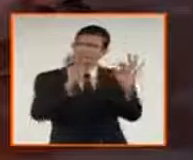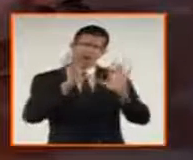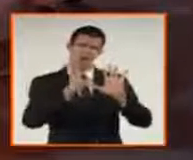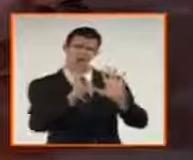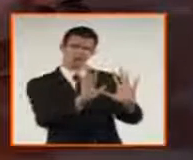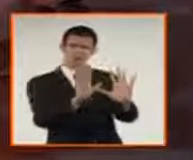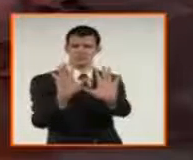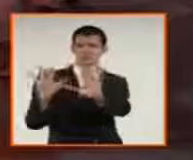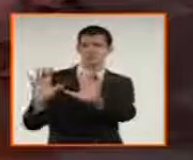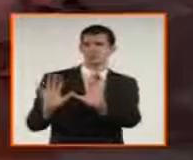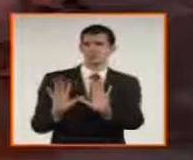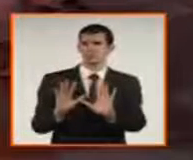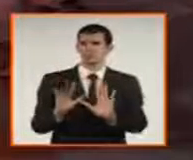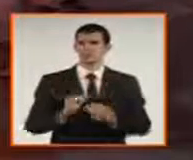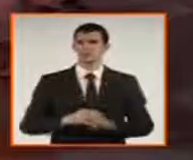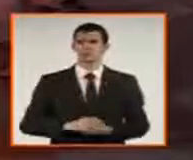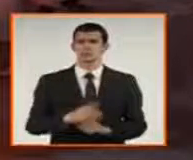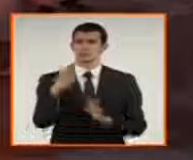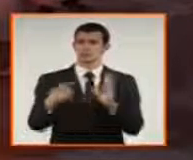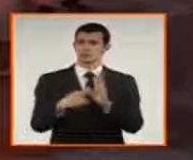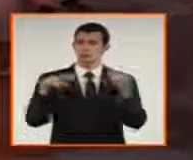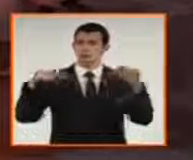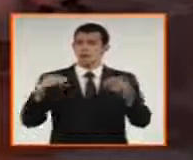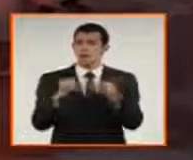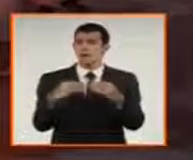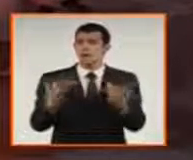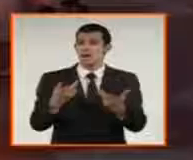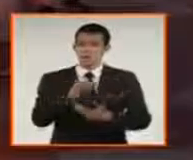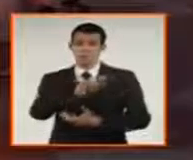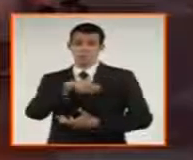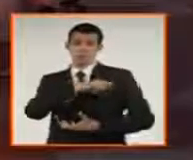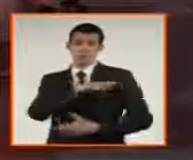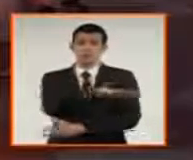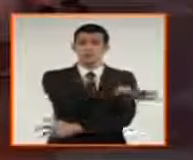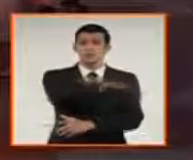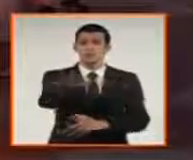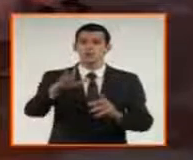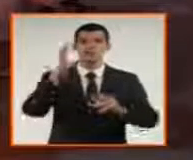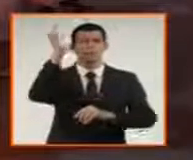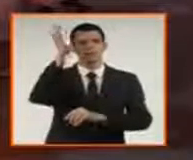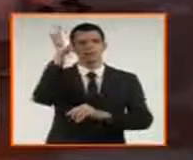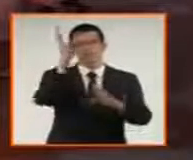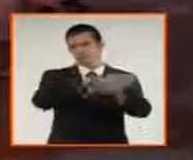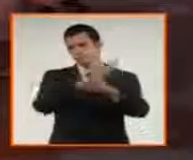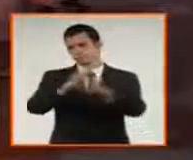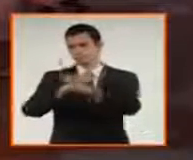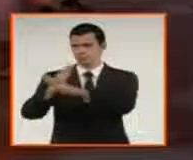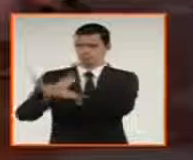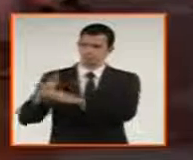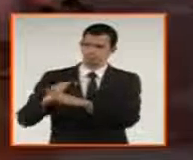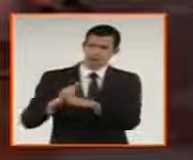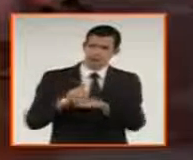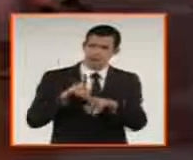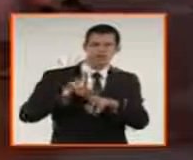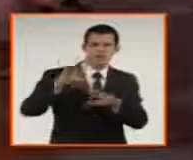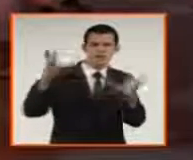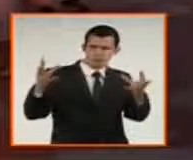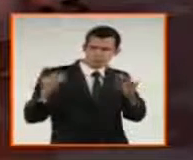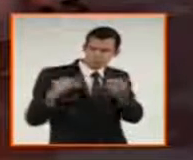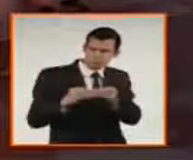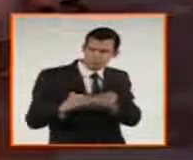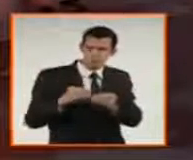con la consulta popular podrían incorporarse si no lo estuvieran ya determinado. Me gustaría